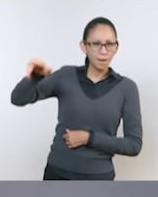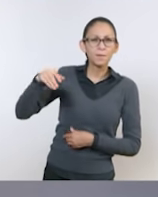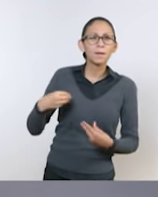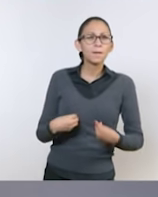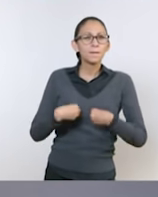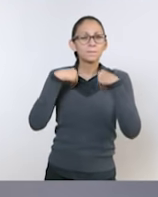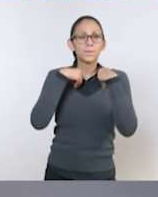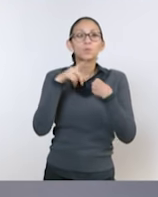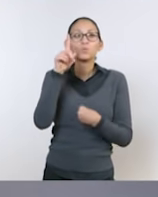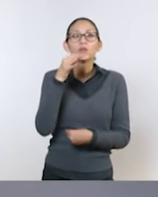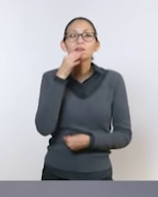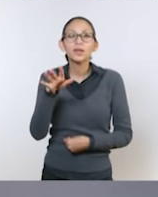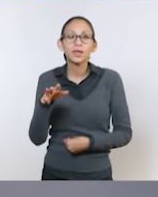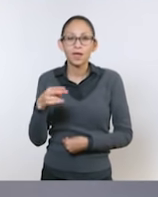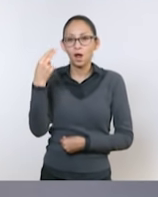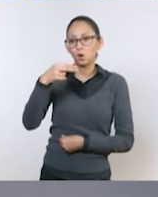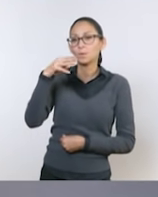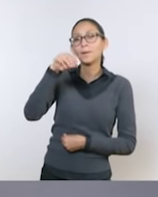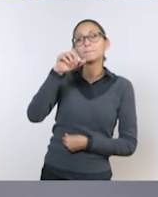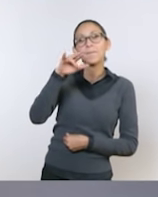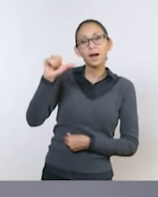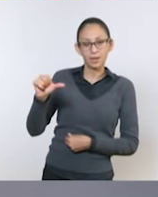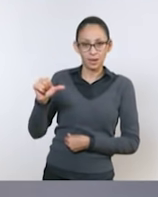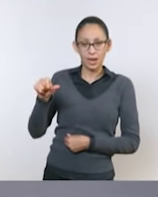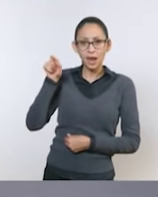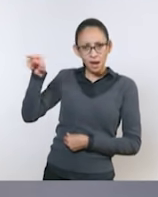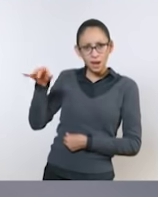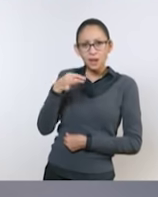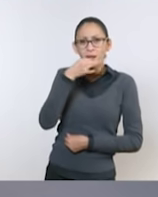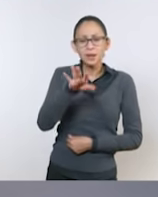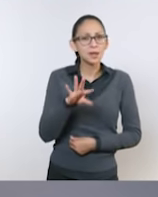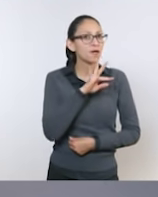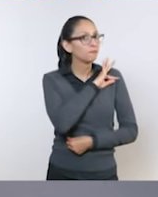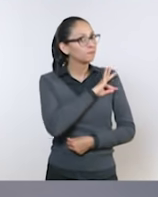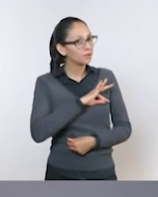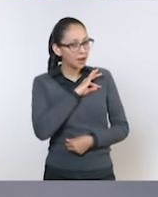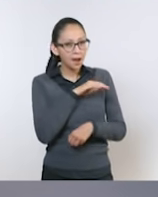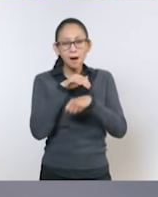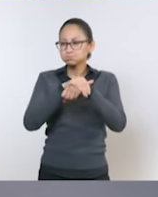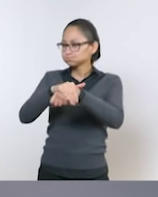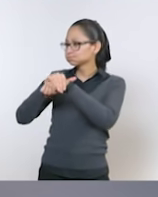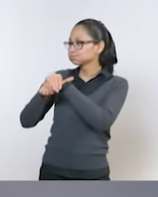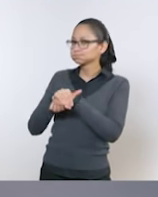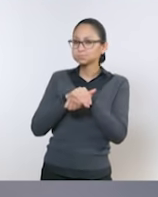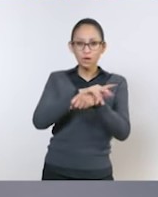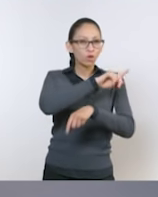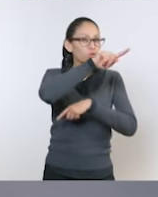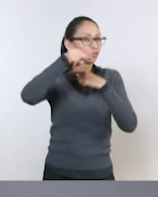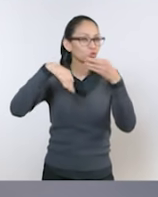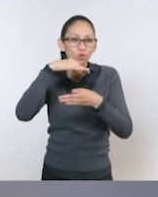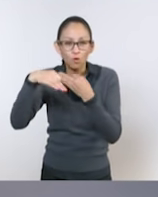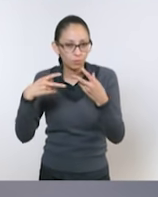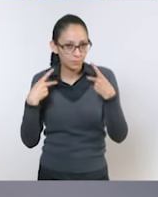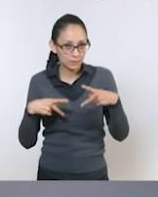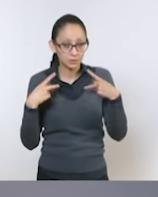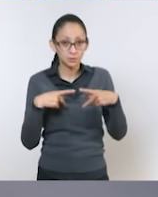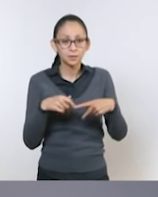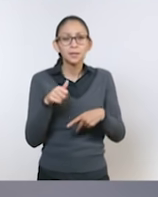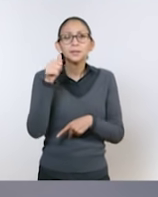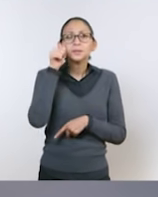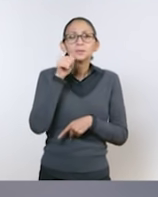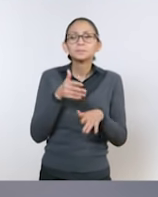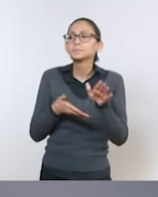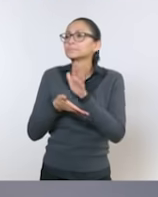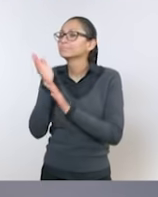de Cariamanga vivía una niña que se llamaba María del Pilar. Era una niña muy feliz y amiga de todo